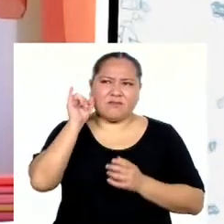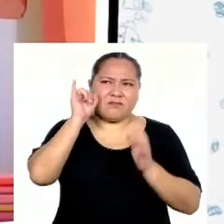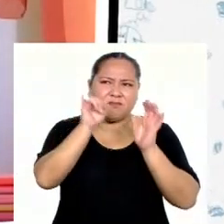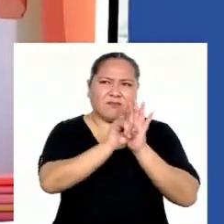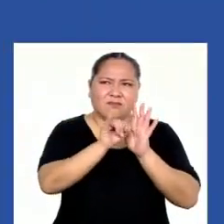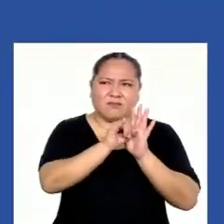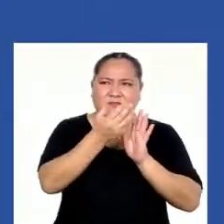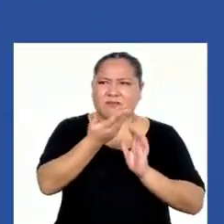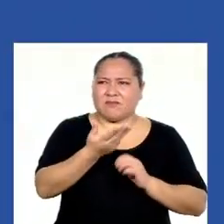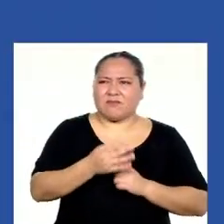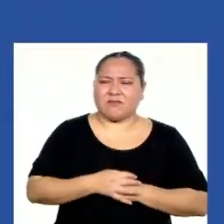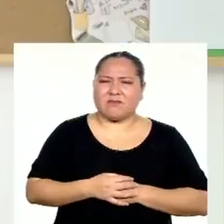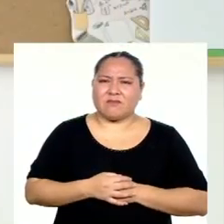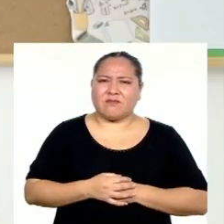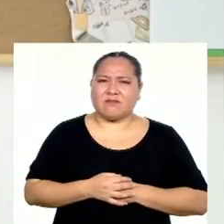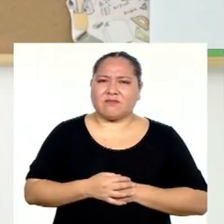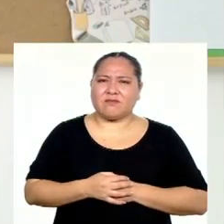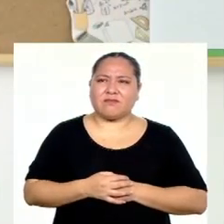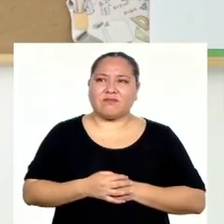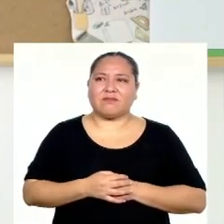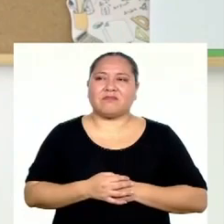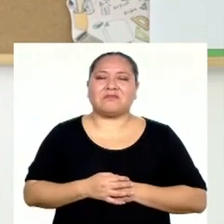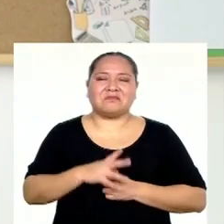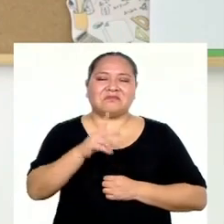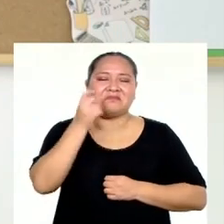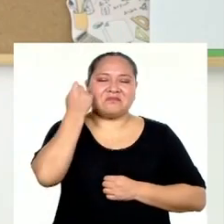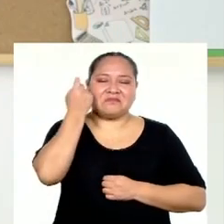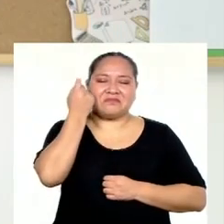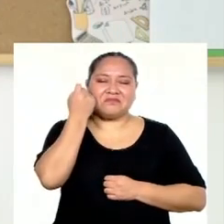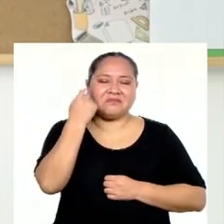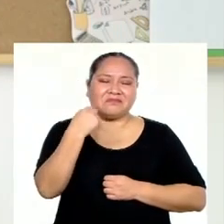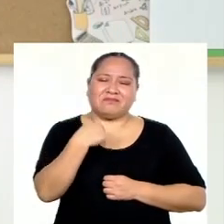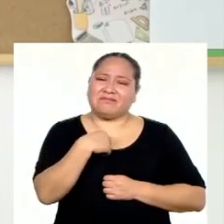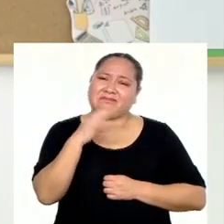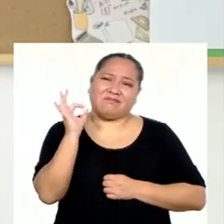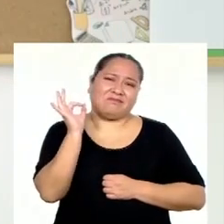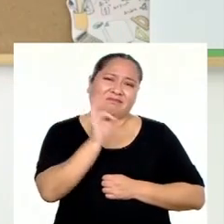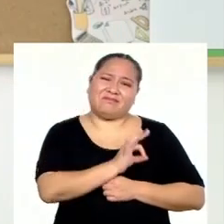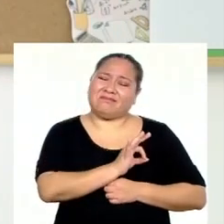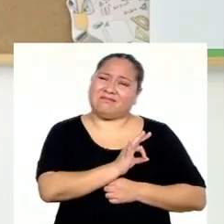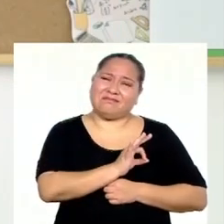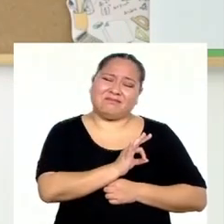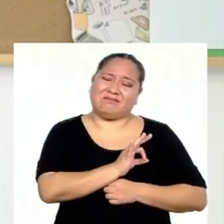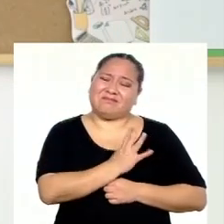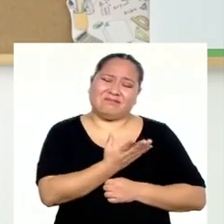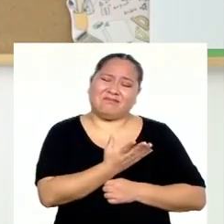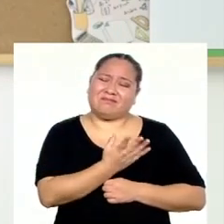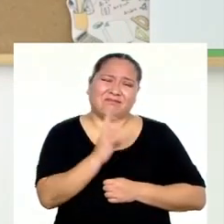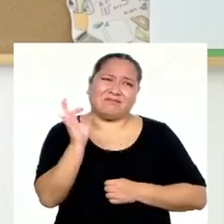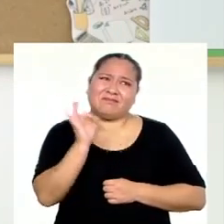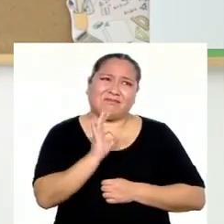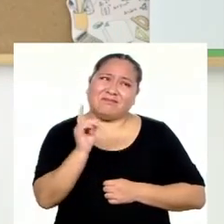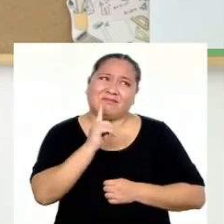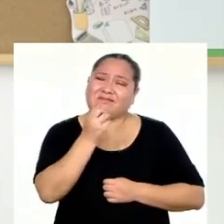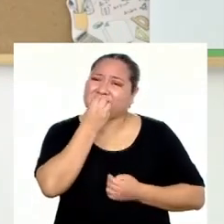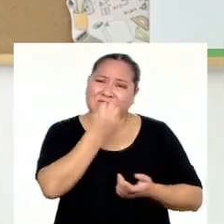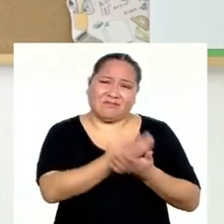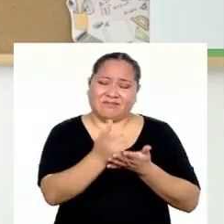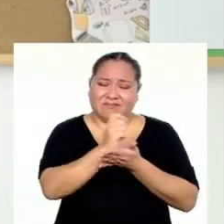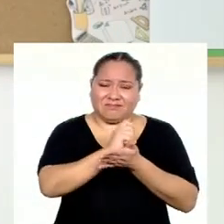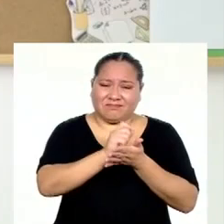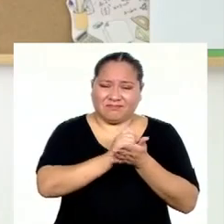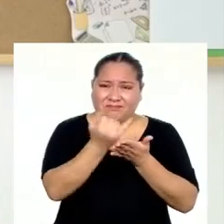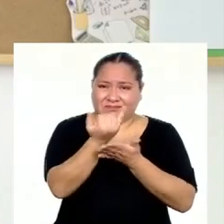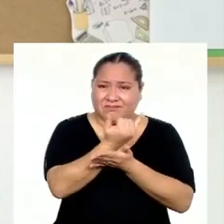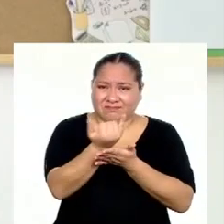o iconos? Te entiendo, Ariana. Yo tampoco soy muy buena para el arte. En un texto